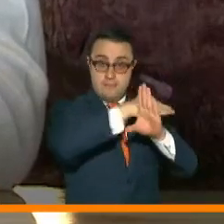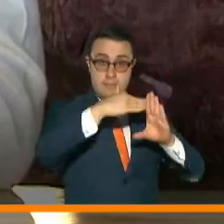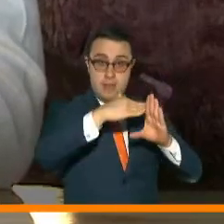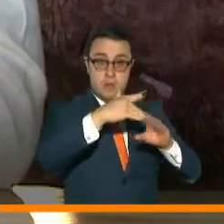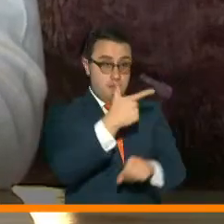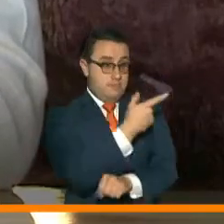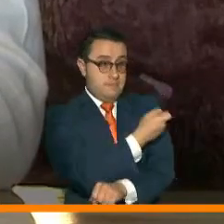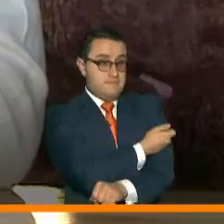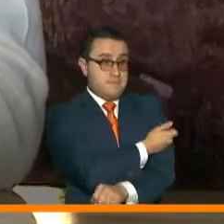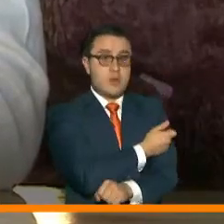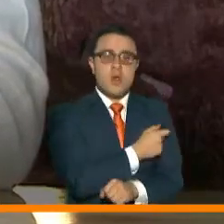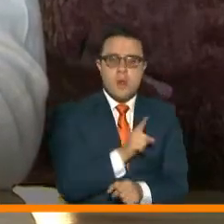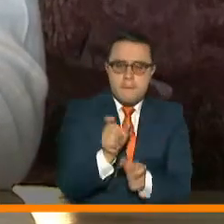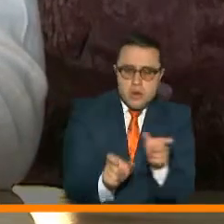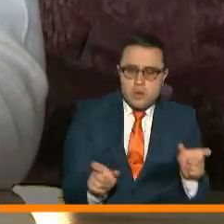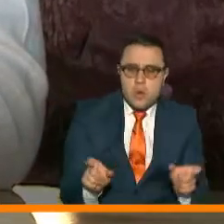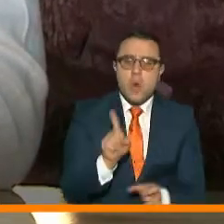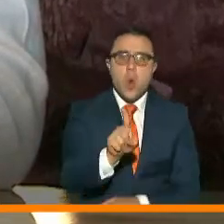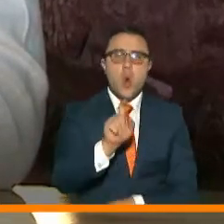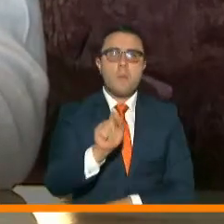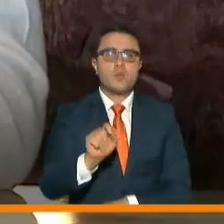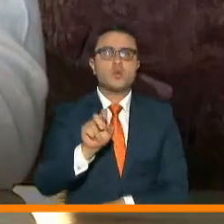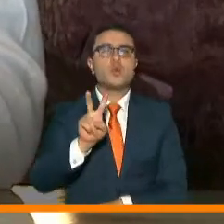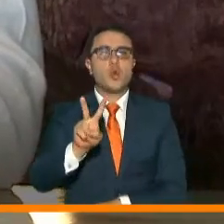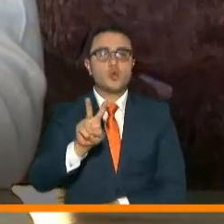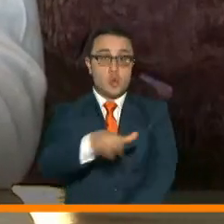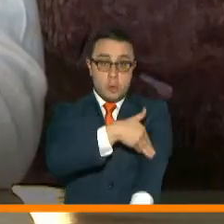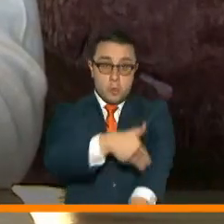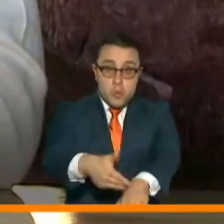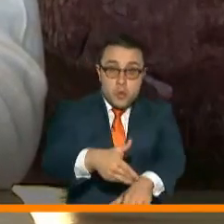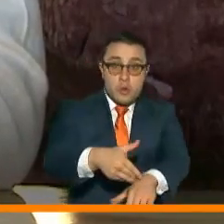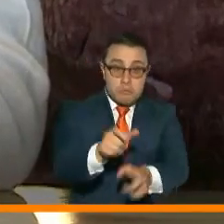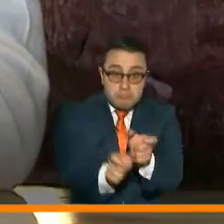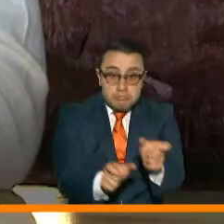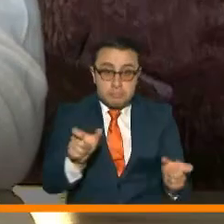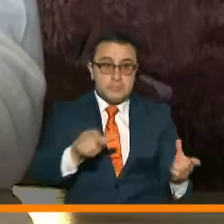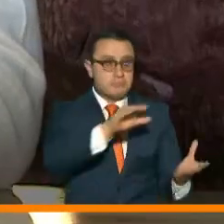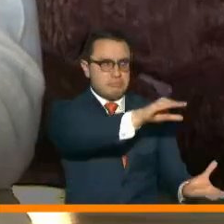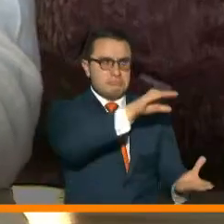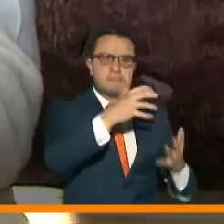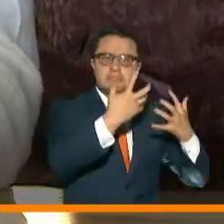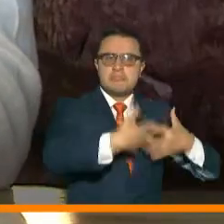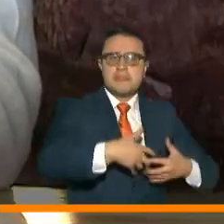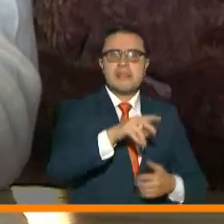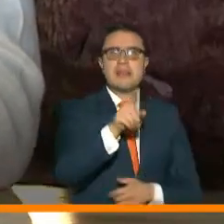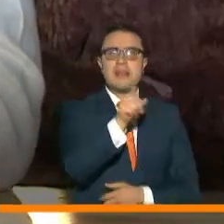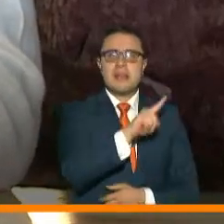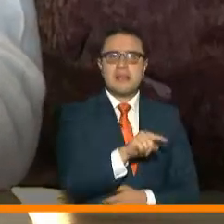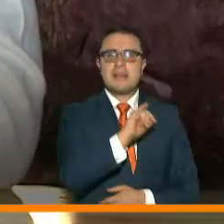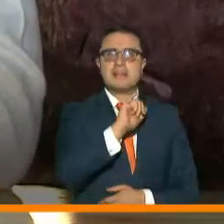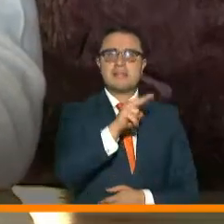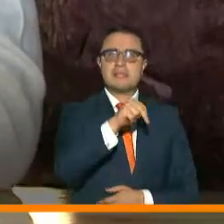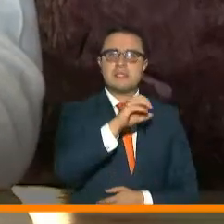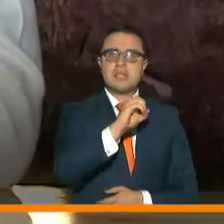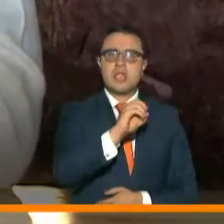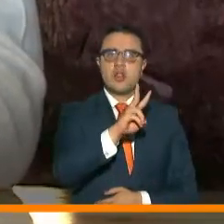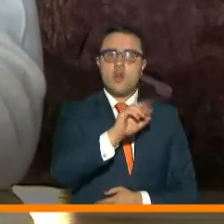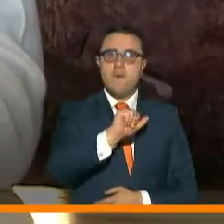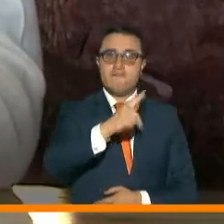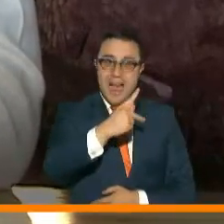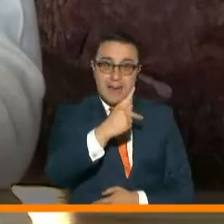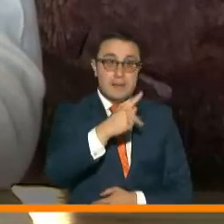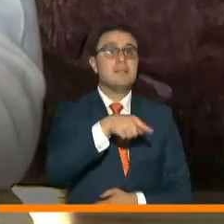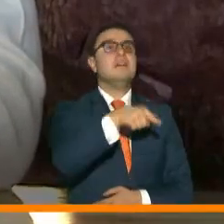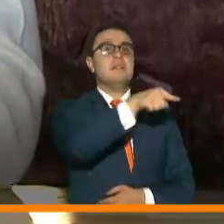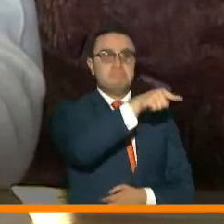de dosis para 1.2 millones de colombianos con Sinovac, un desarrollo también científico